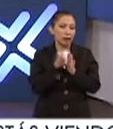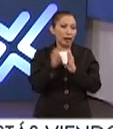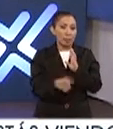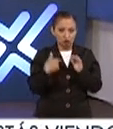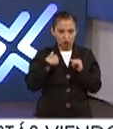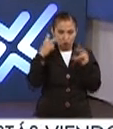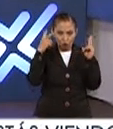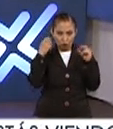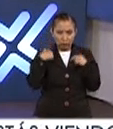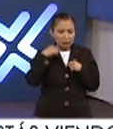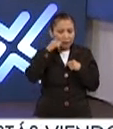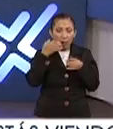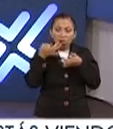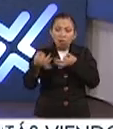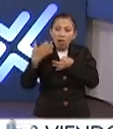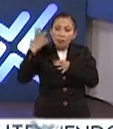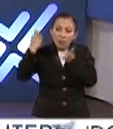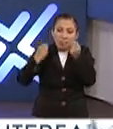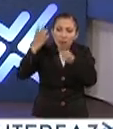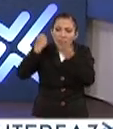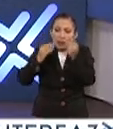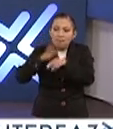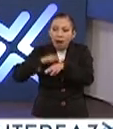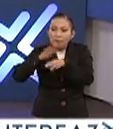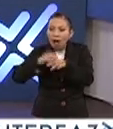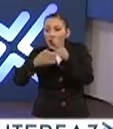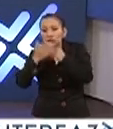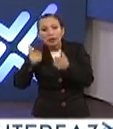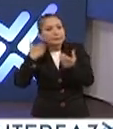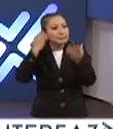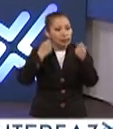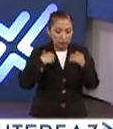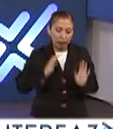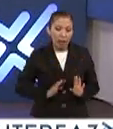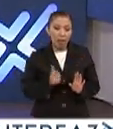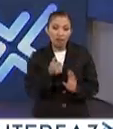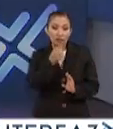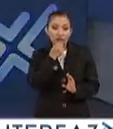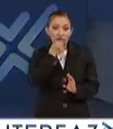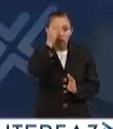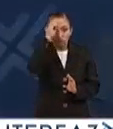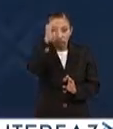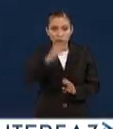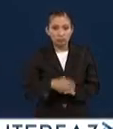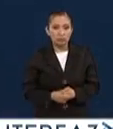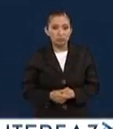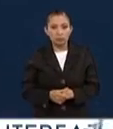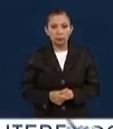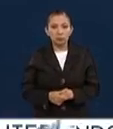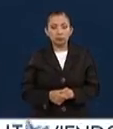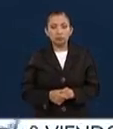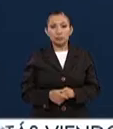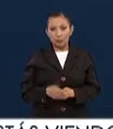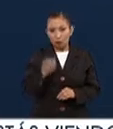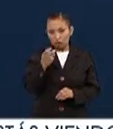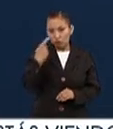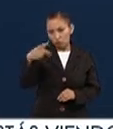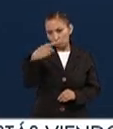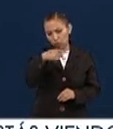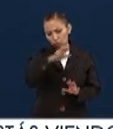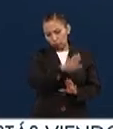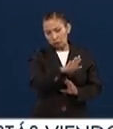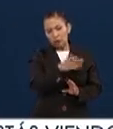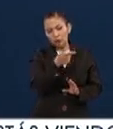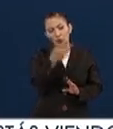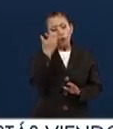ejemplo, en mi caso, yo siempre quería seguir aprendiendo. Entonces, yo creo que esto es una característica de los niños sobredotados. Claro. Y precisamente en tu caso, bueno,